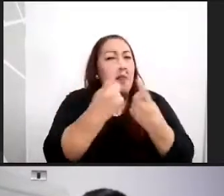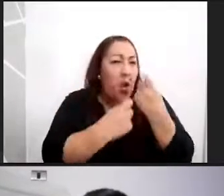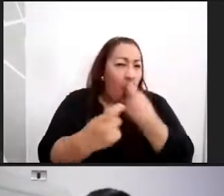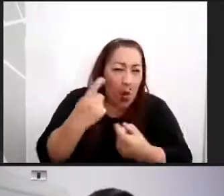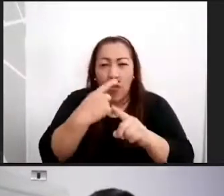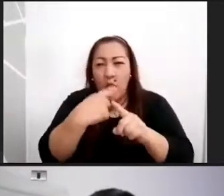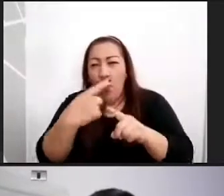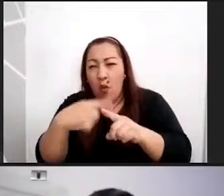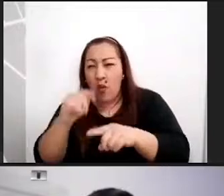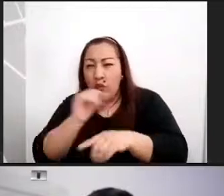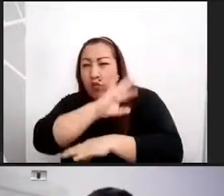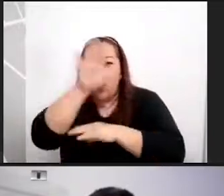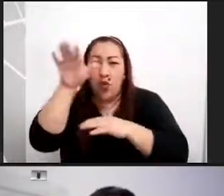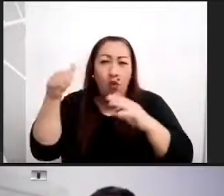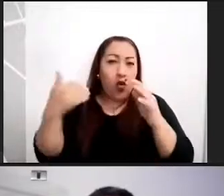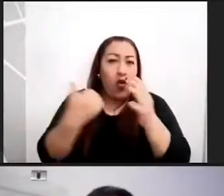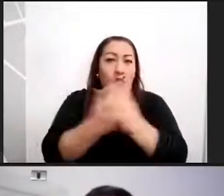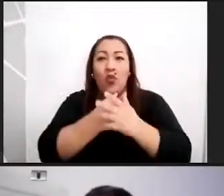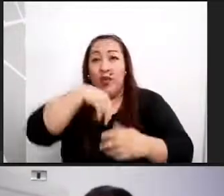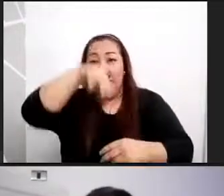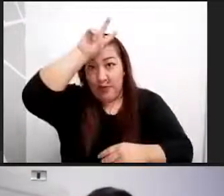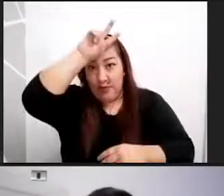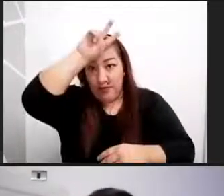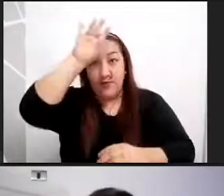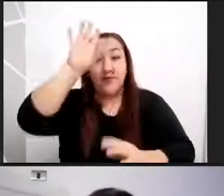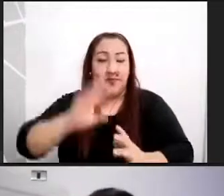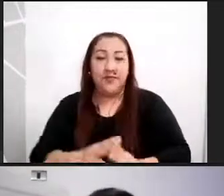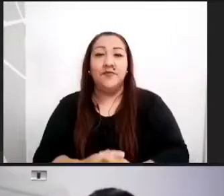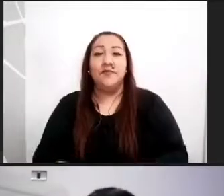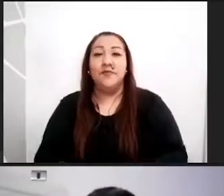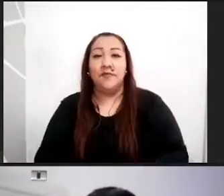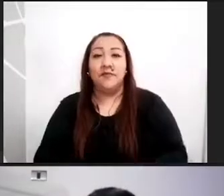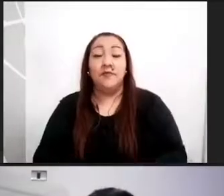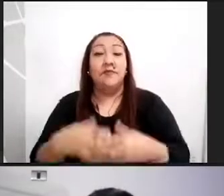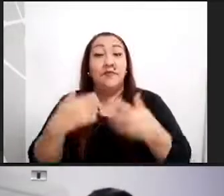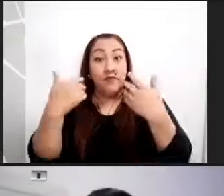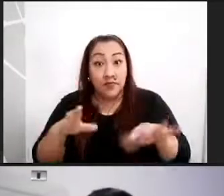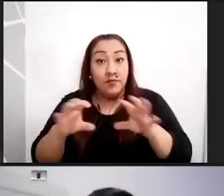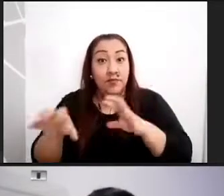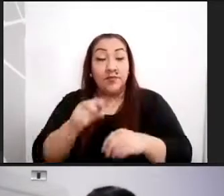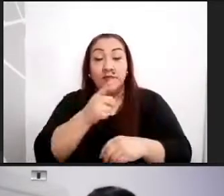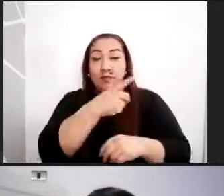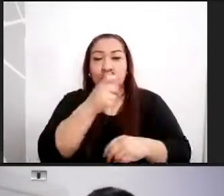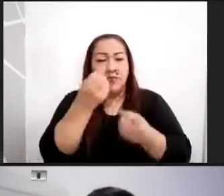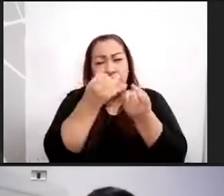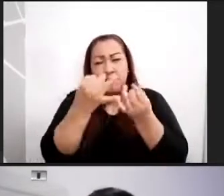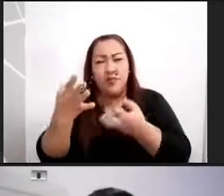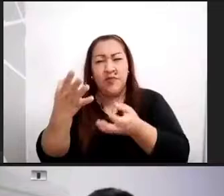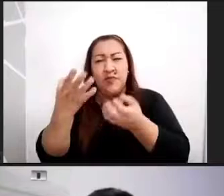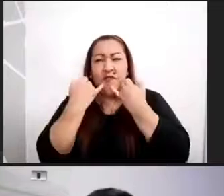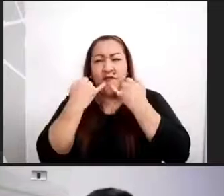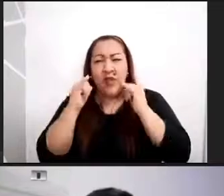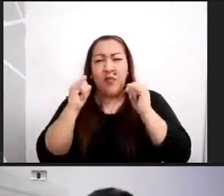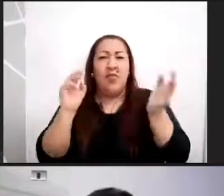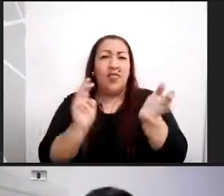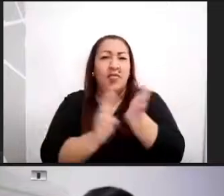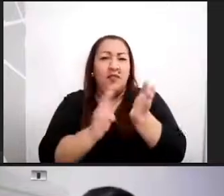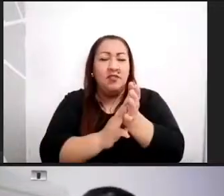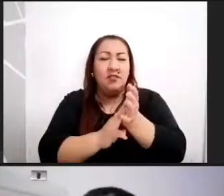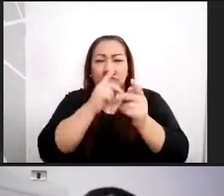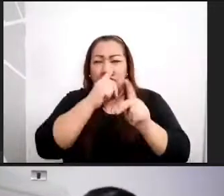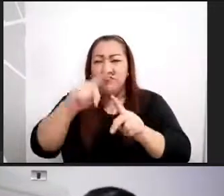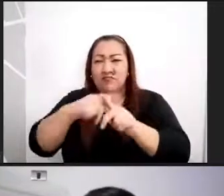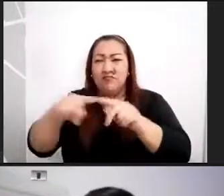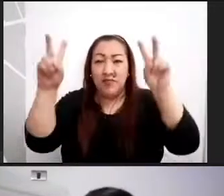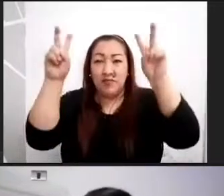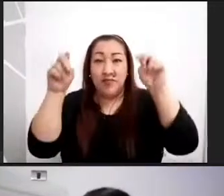de todo el territorio nacional. Se han producido además cientos de informes defensoriales sobre diversos